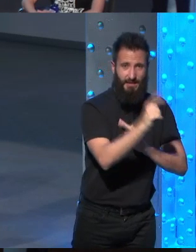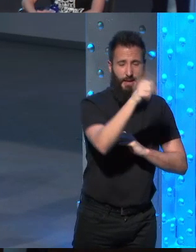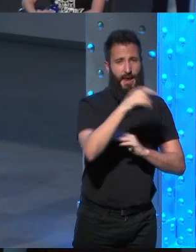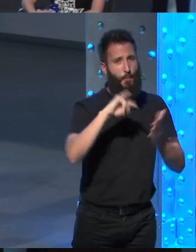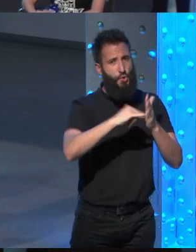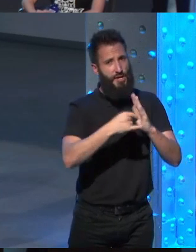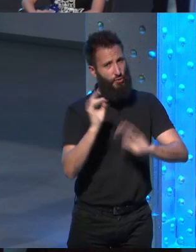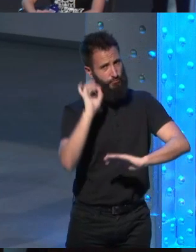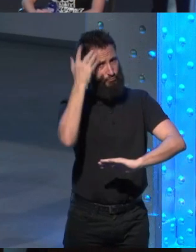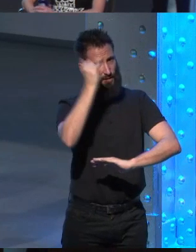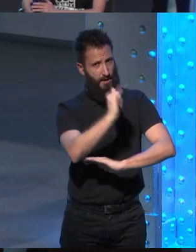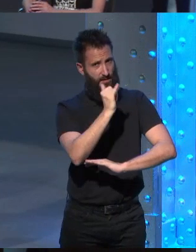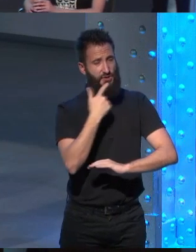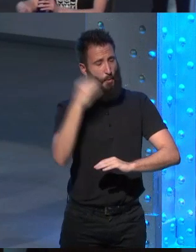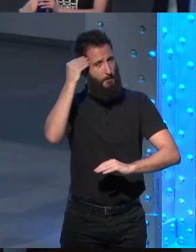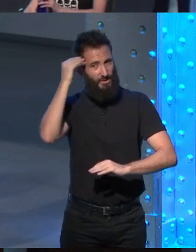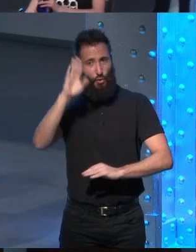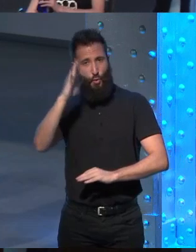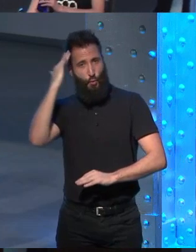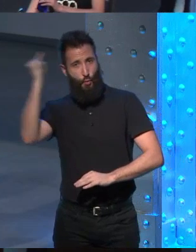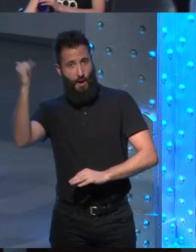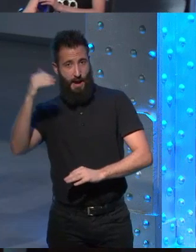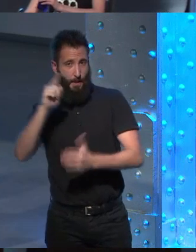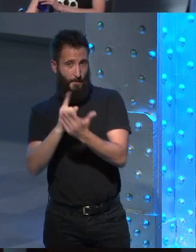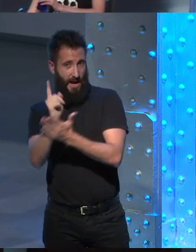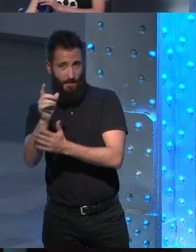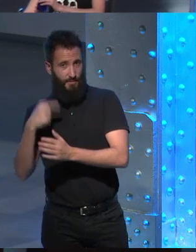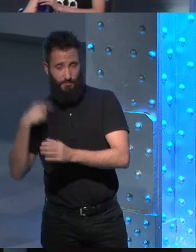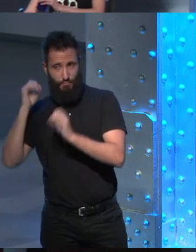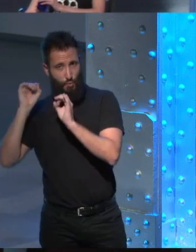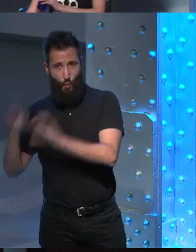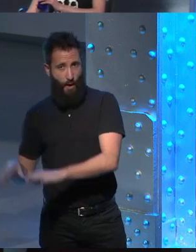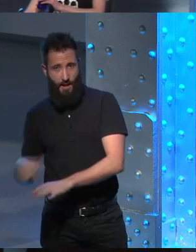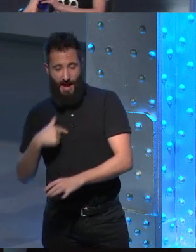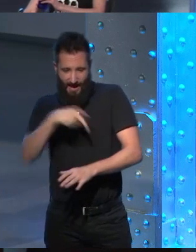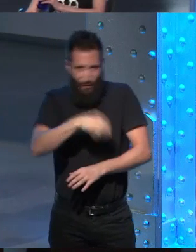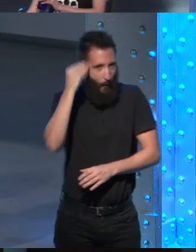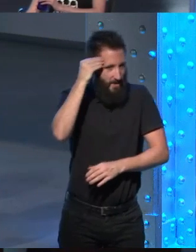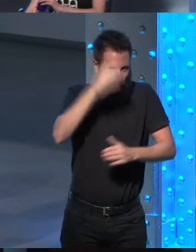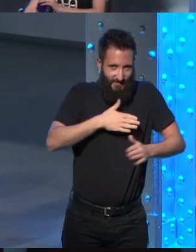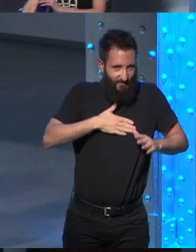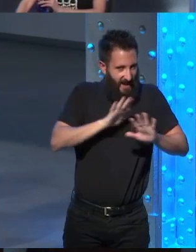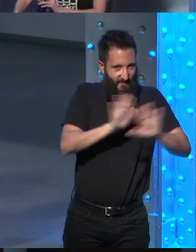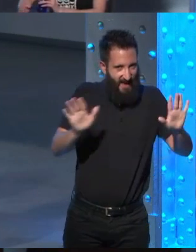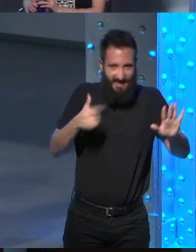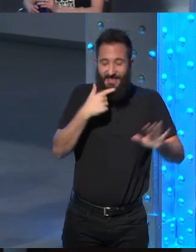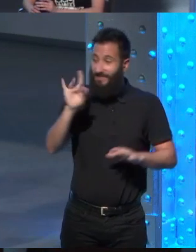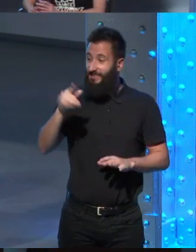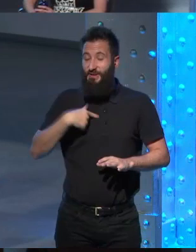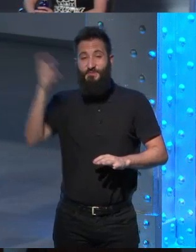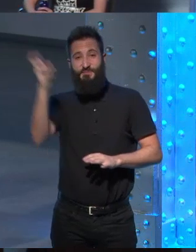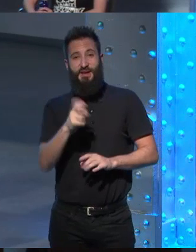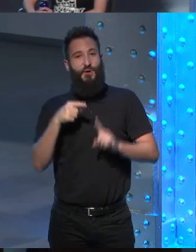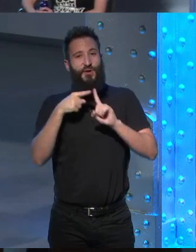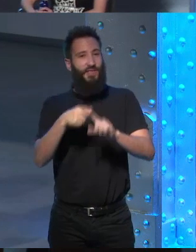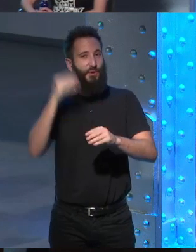proyecto. Y supongo que con Waymaps pasa lo mismo. Esto es una reflexión que yo tengo aquí. Claro que, a ver, aquí estamos para reflexionar, o sea, y además aquí no hace